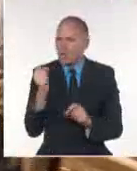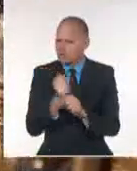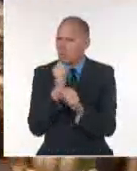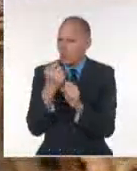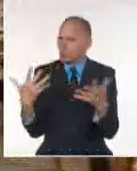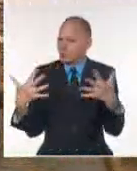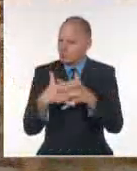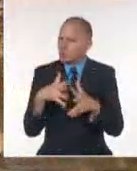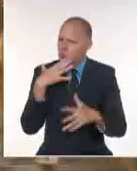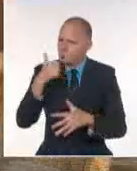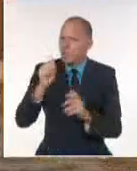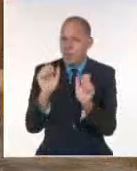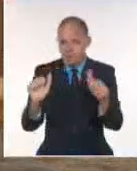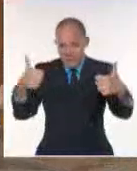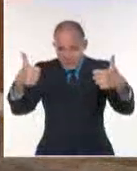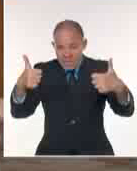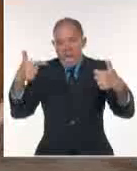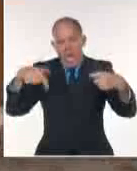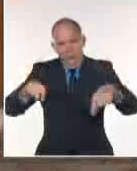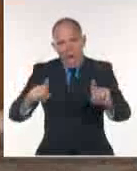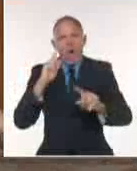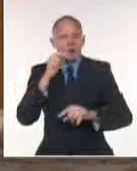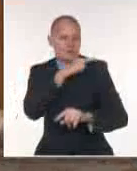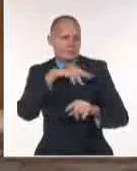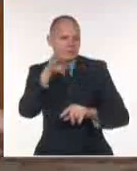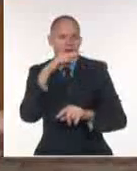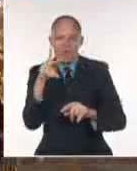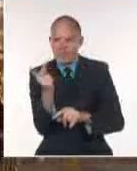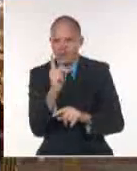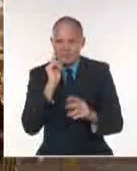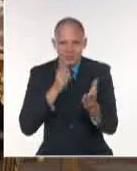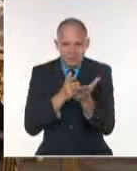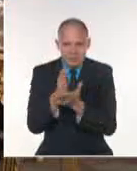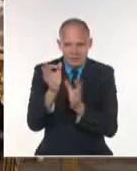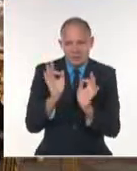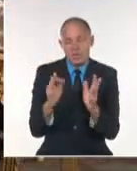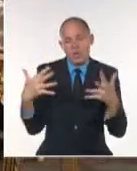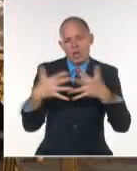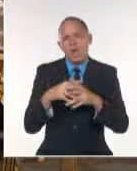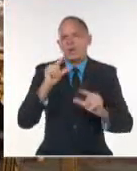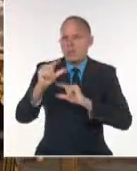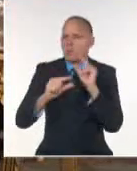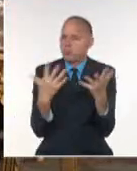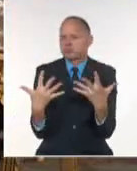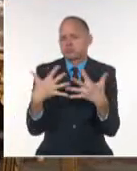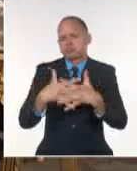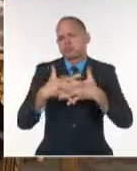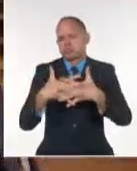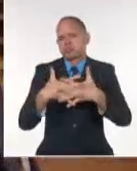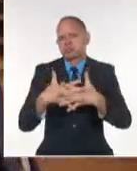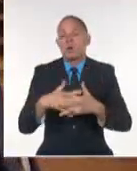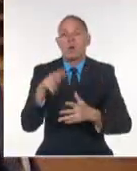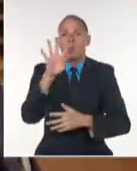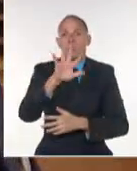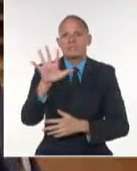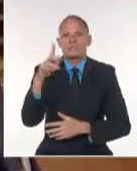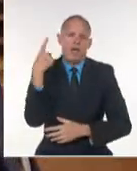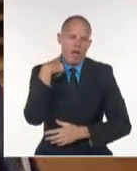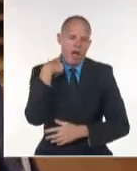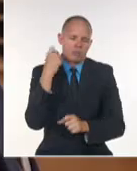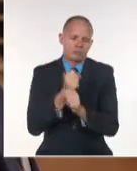y permitirá continuar avanzando en el fortalecimiento y ampliación de los lazos construidos durante 45